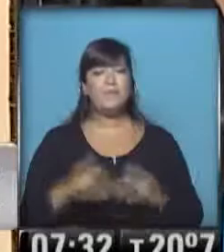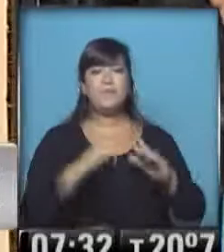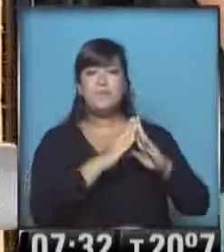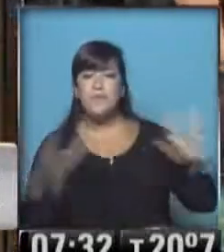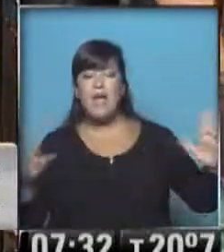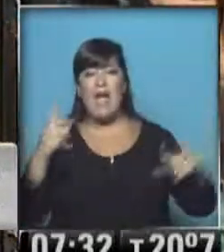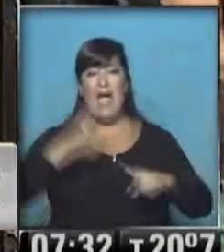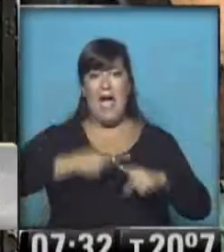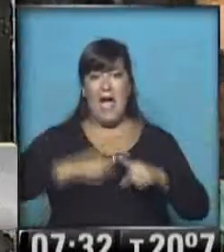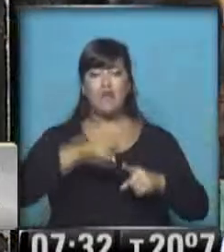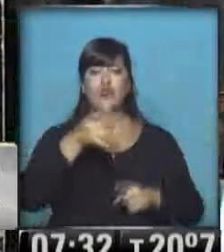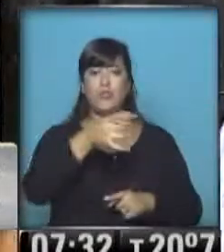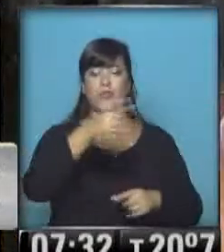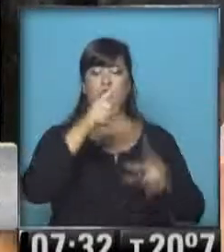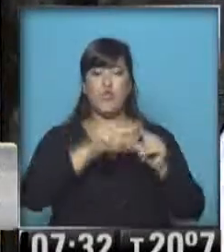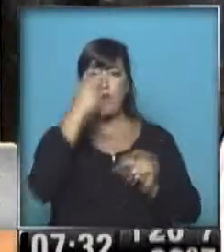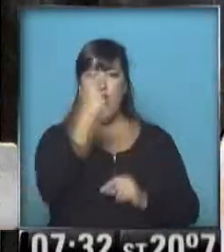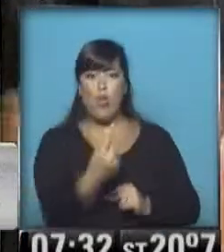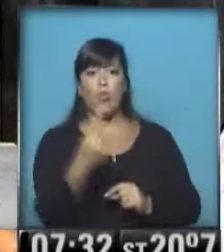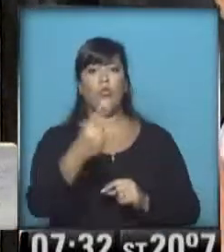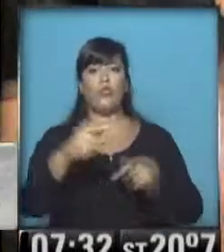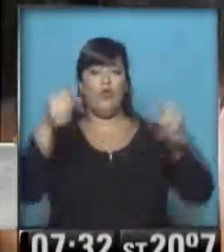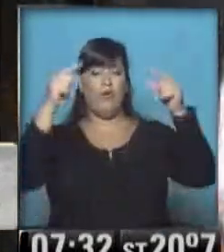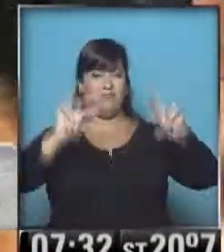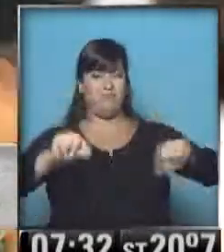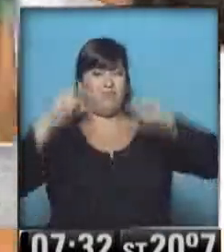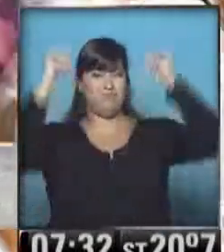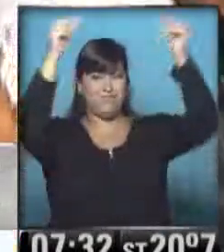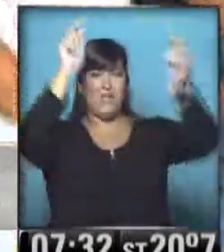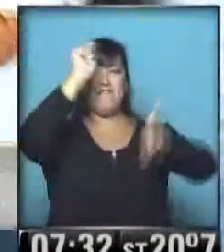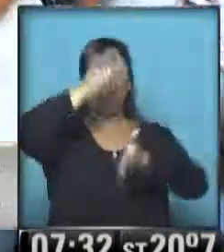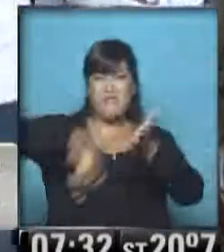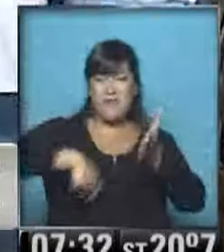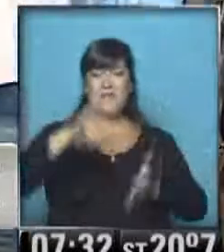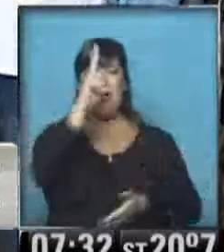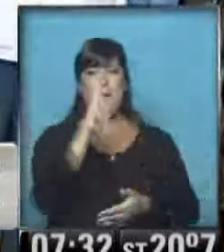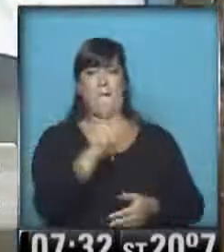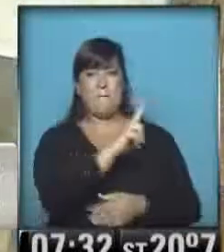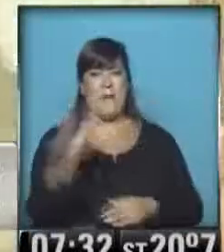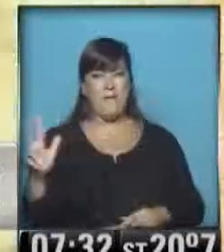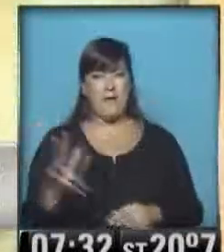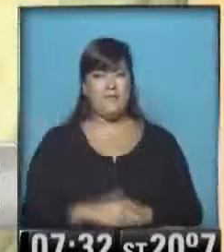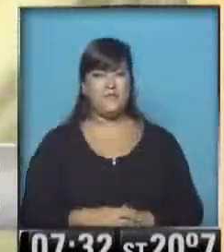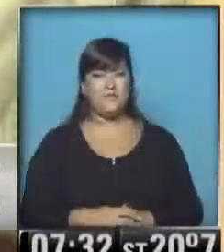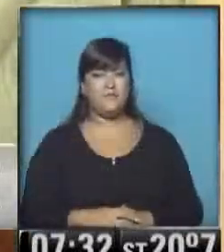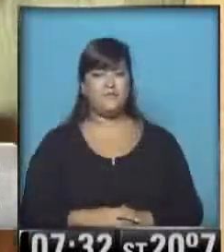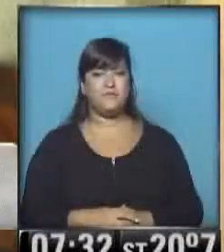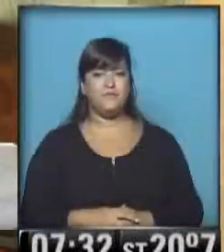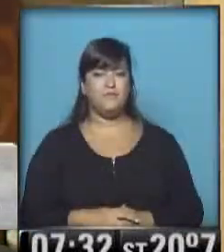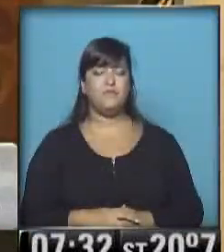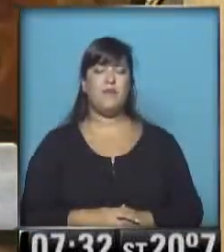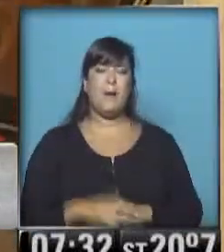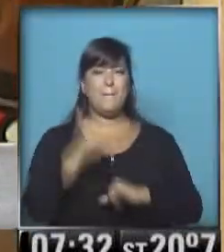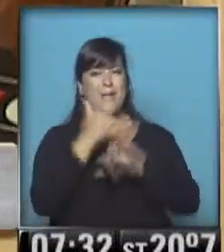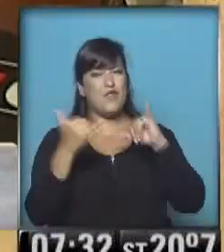andén 1, se descubrió una cerámica firmada por el Papa Francisco. Pasado el mediodía